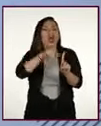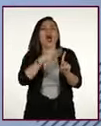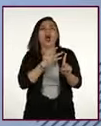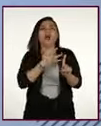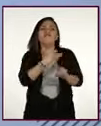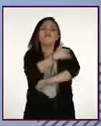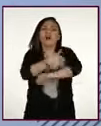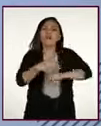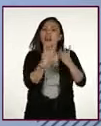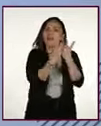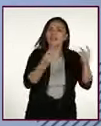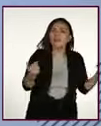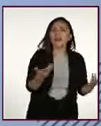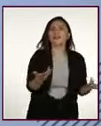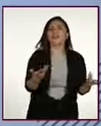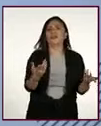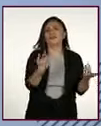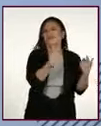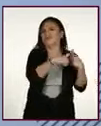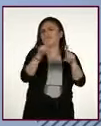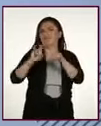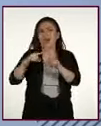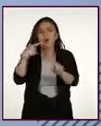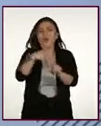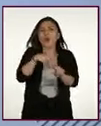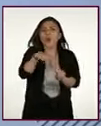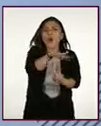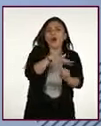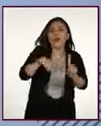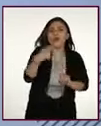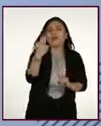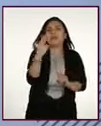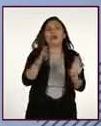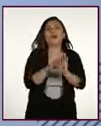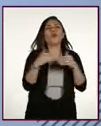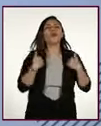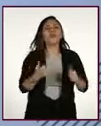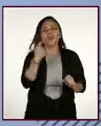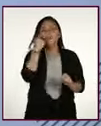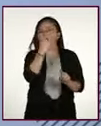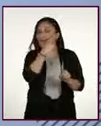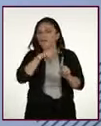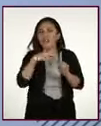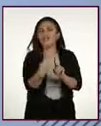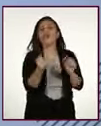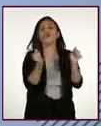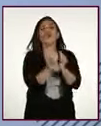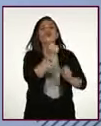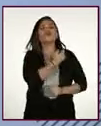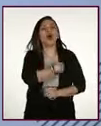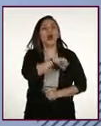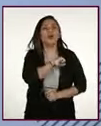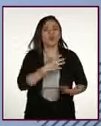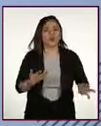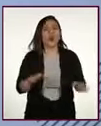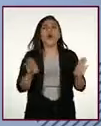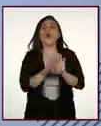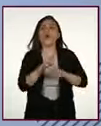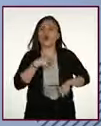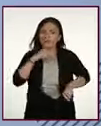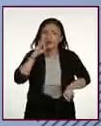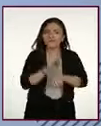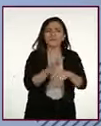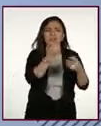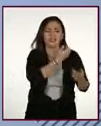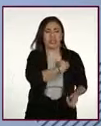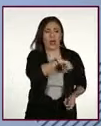lugar de abuso sexual en el mundo. Entonces, tenemos que tener una visión desde la salud. ¿Cómo vamos a garantizar la salud